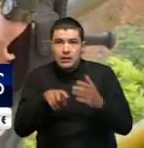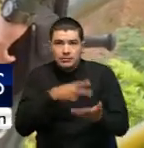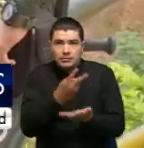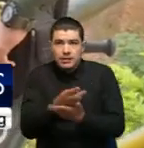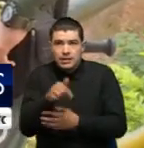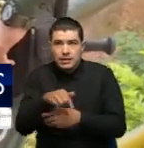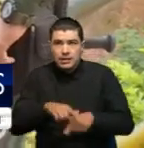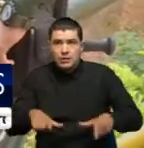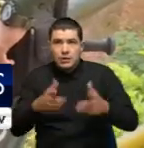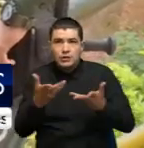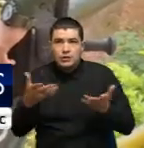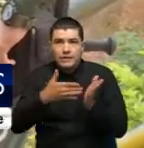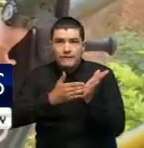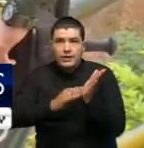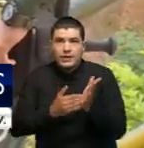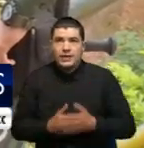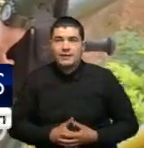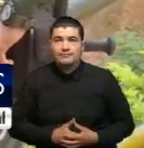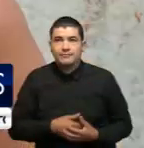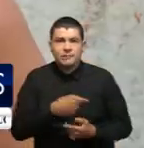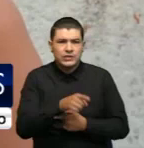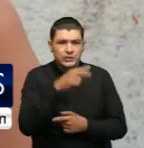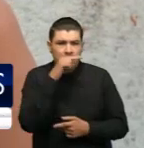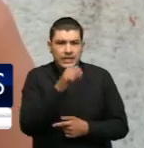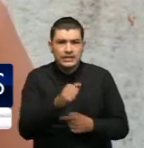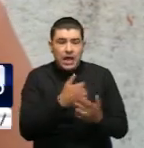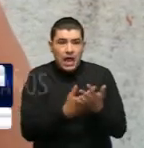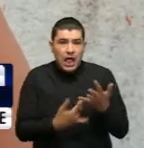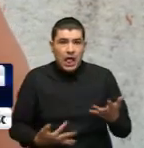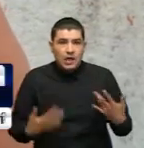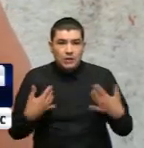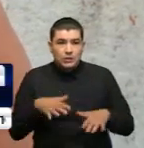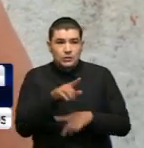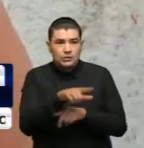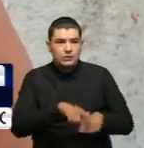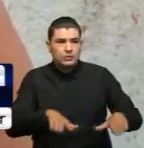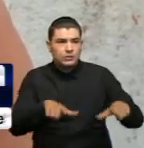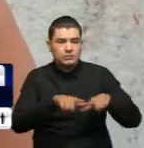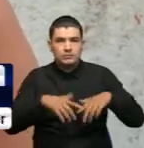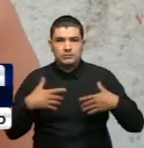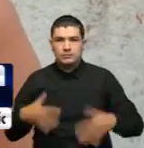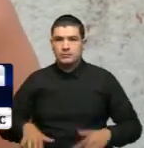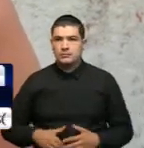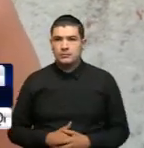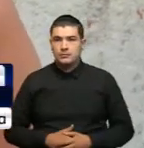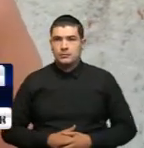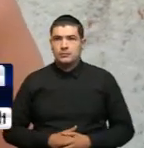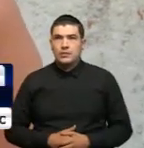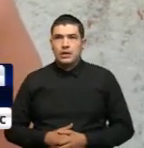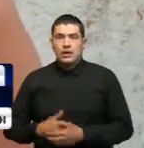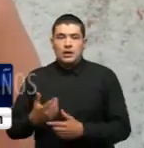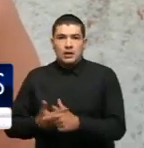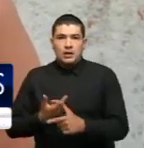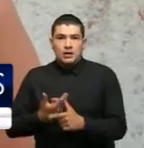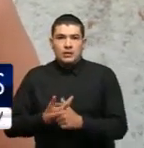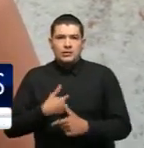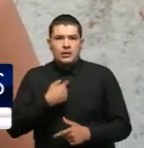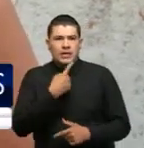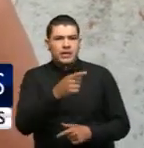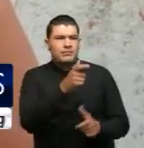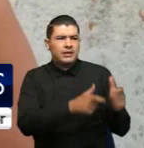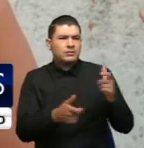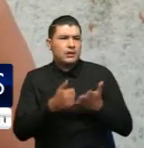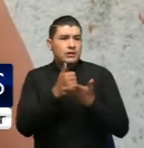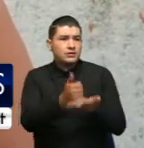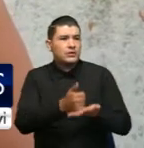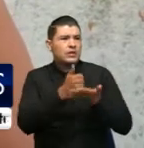Sur, en Florida Blanca. La niña estaba tirada, ensangrentada allá abajo. Entonces yo le dije a la gente: ayúdenla, ayúdenla,